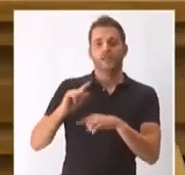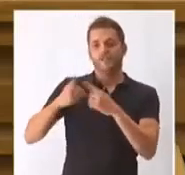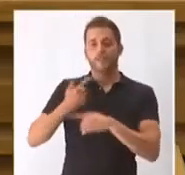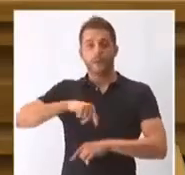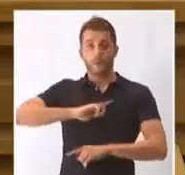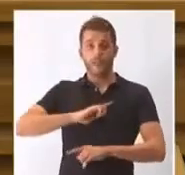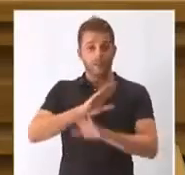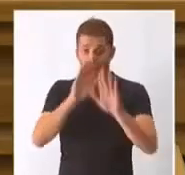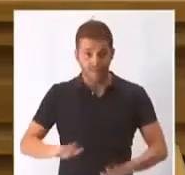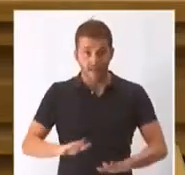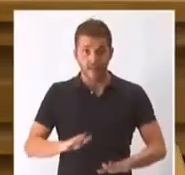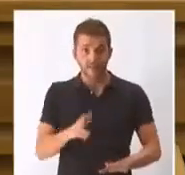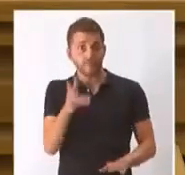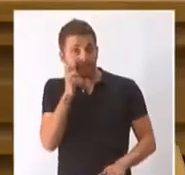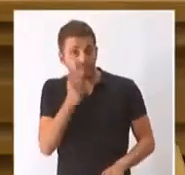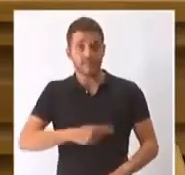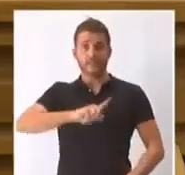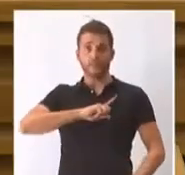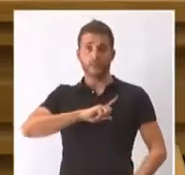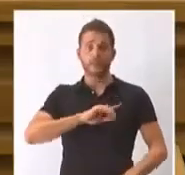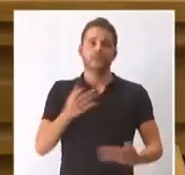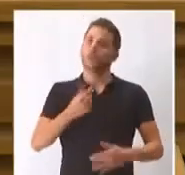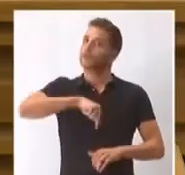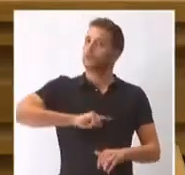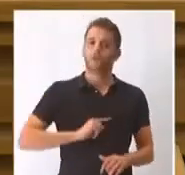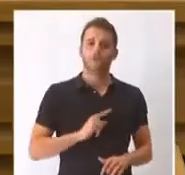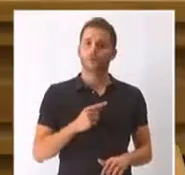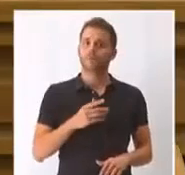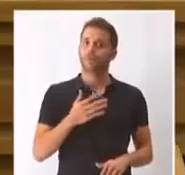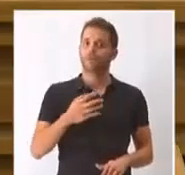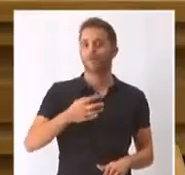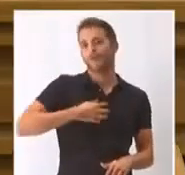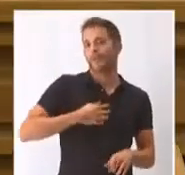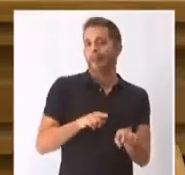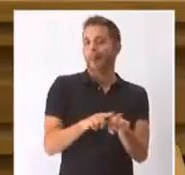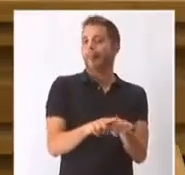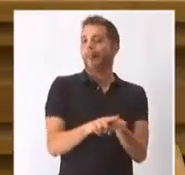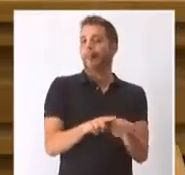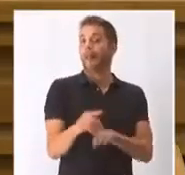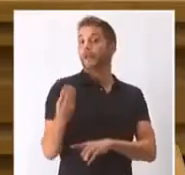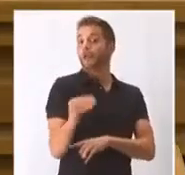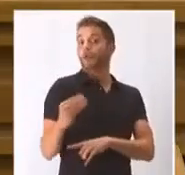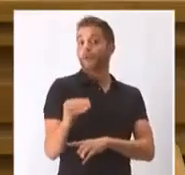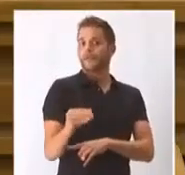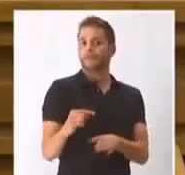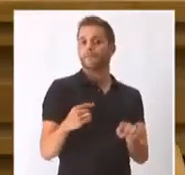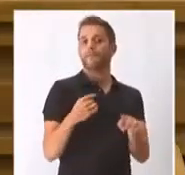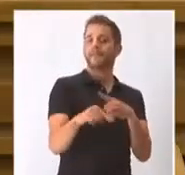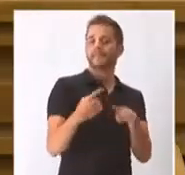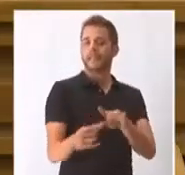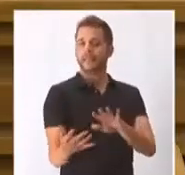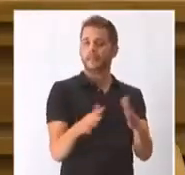mayoría y por tanto no se puede inducir y menos a la gente joven a mensajes relativiza dores